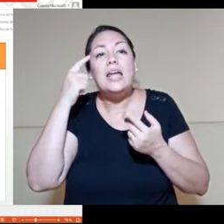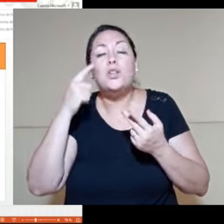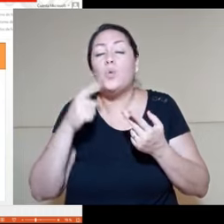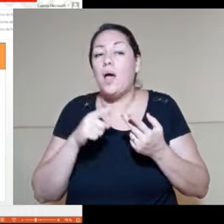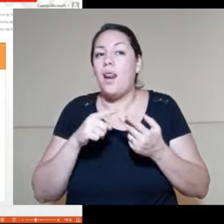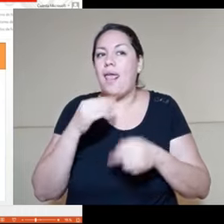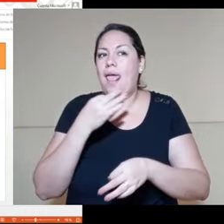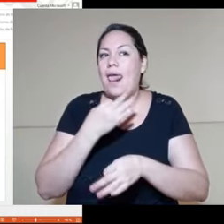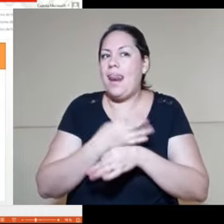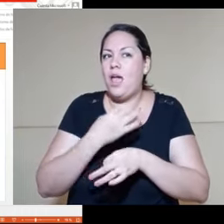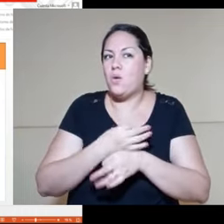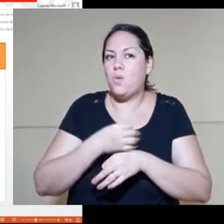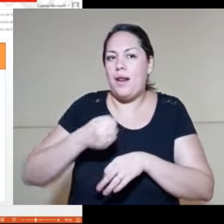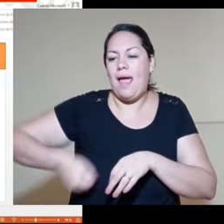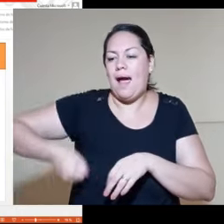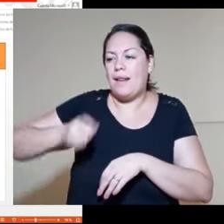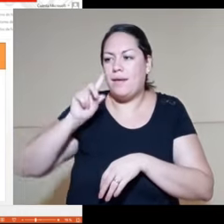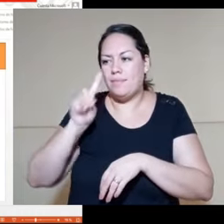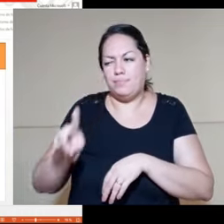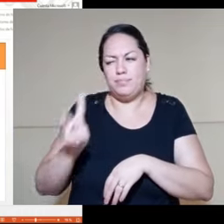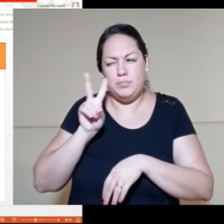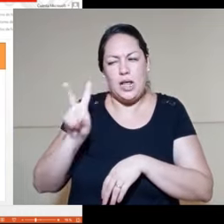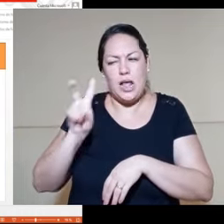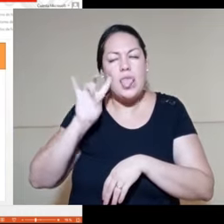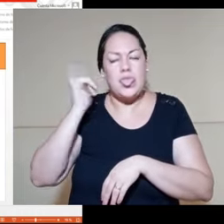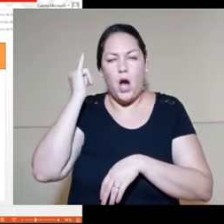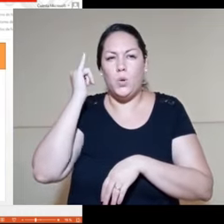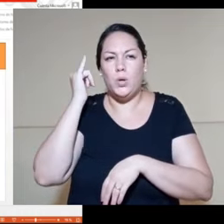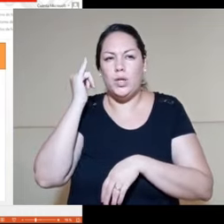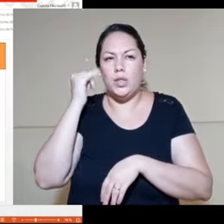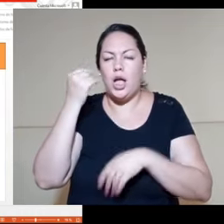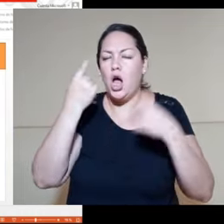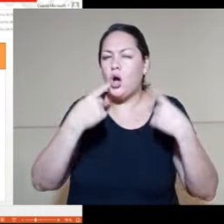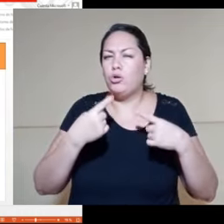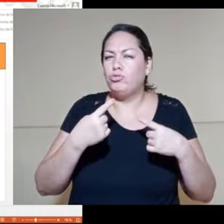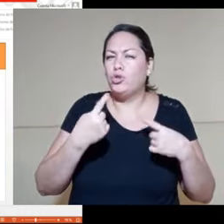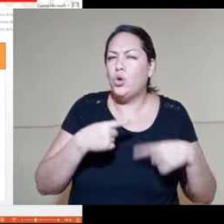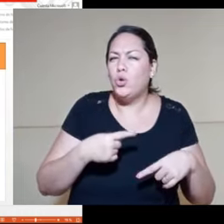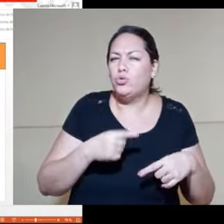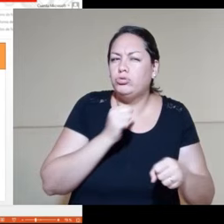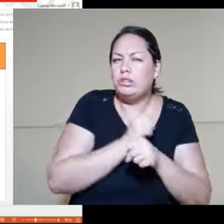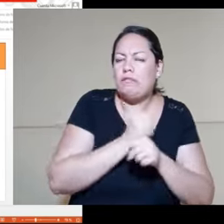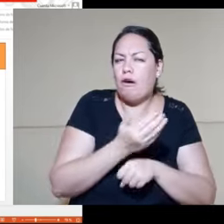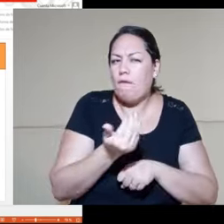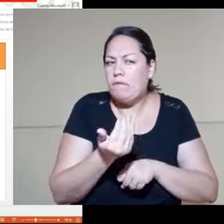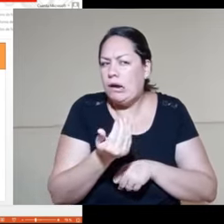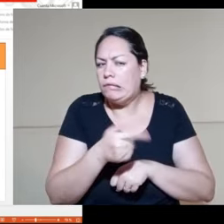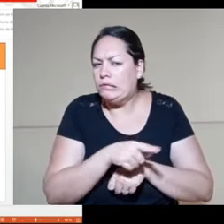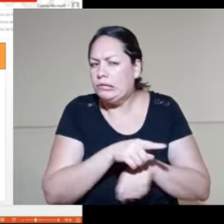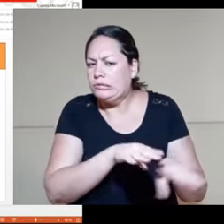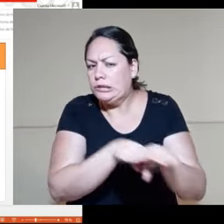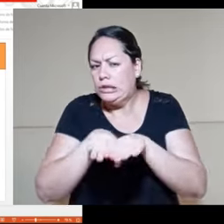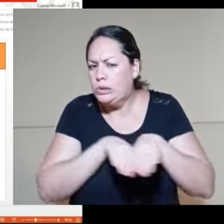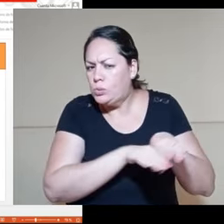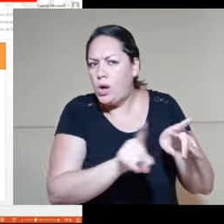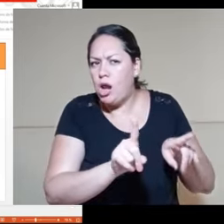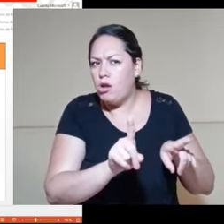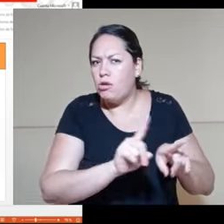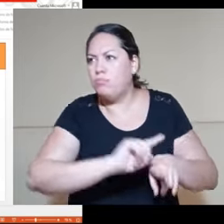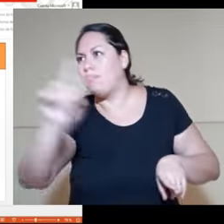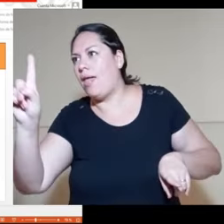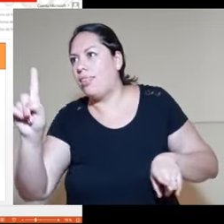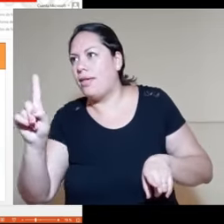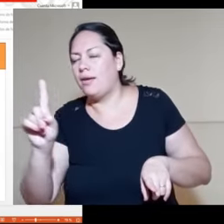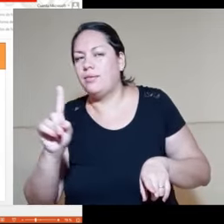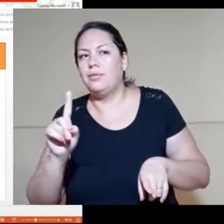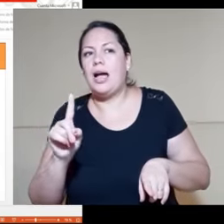intelectual, que uno lo ve en la escuela. Ya la maestra de jardín se da cuenta. Lo mandan al nene a sala de 4 y hay cosas que no hace de la sala de 4